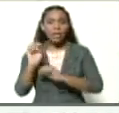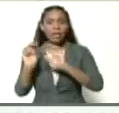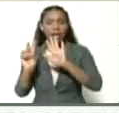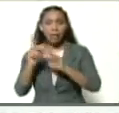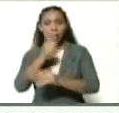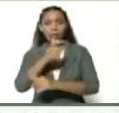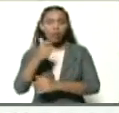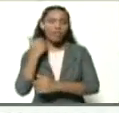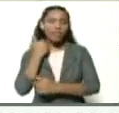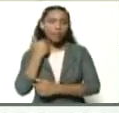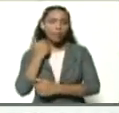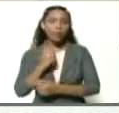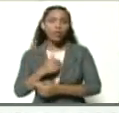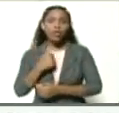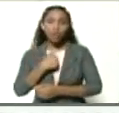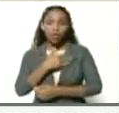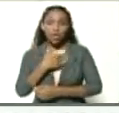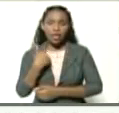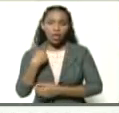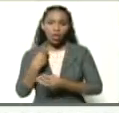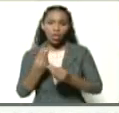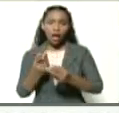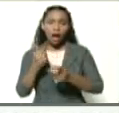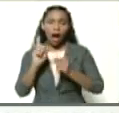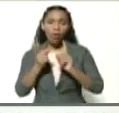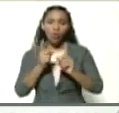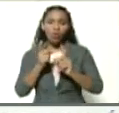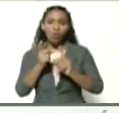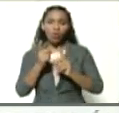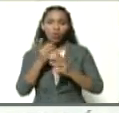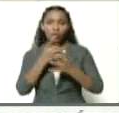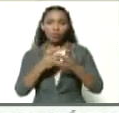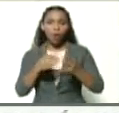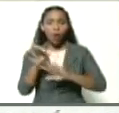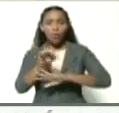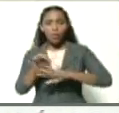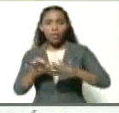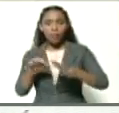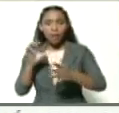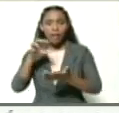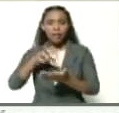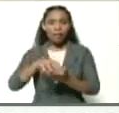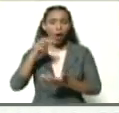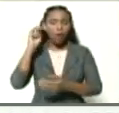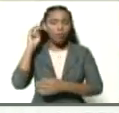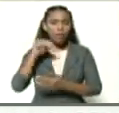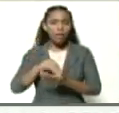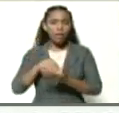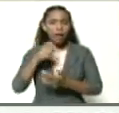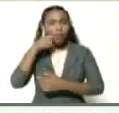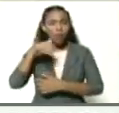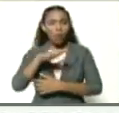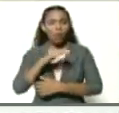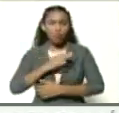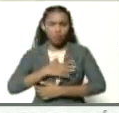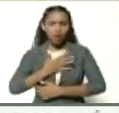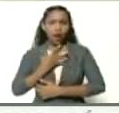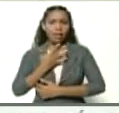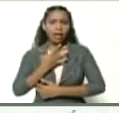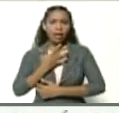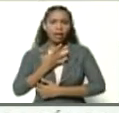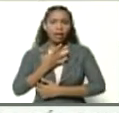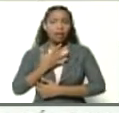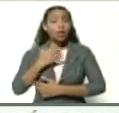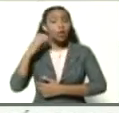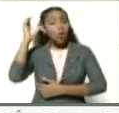casos. Yo quisiera dar algunos detalles en qué municipio del estado Miranda, para que la población pueda tomar,